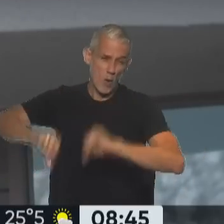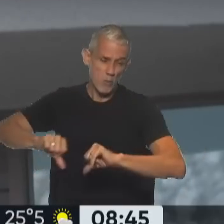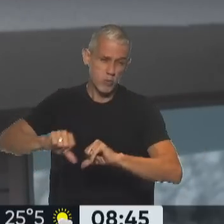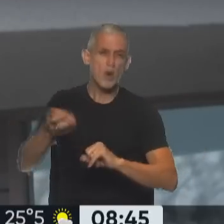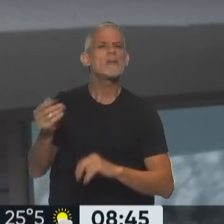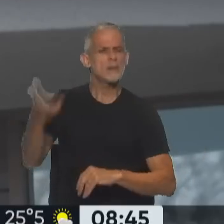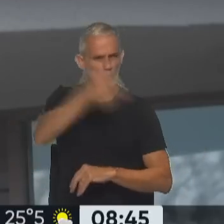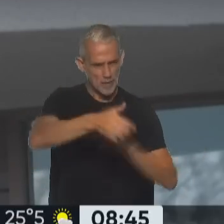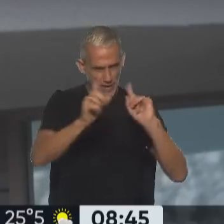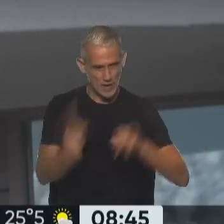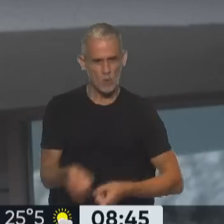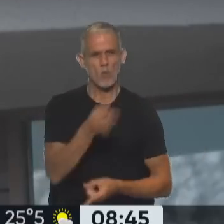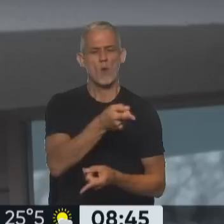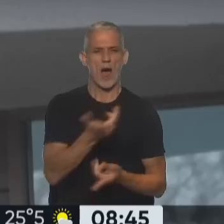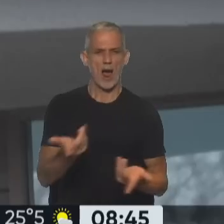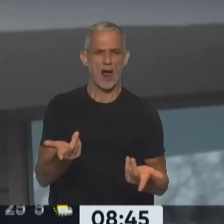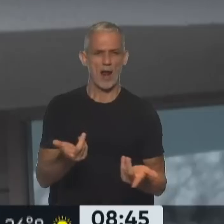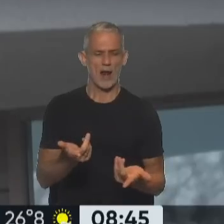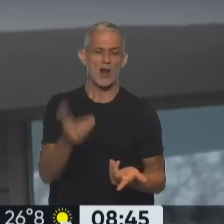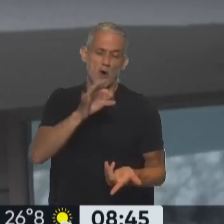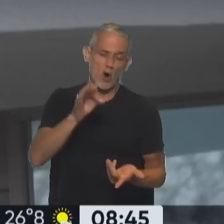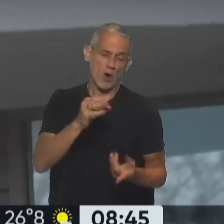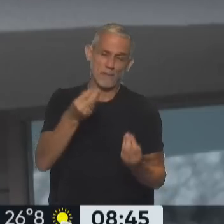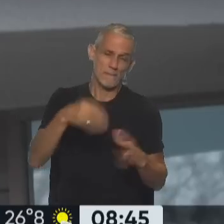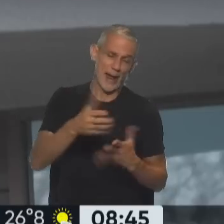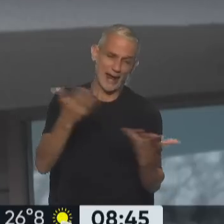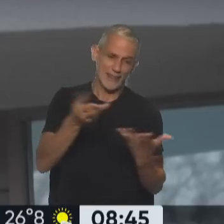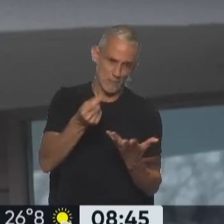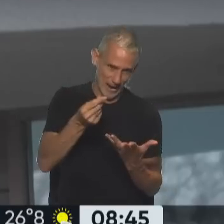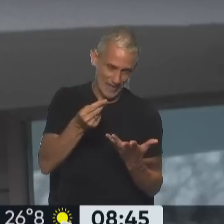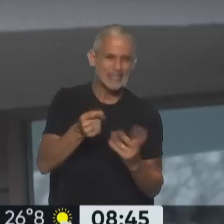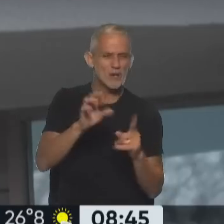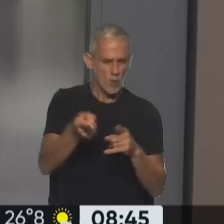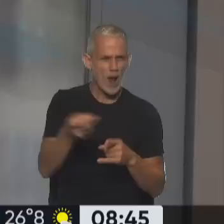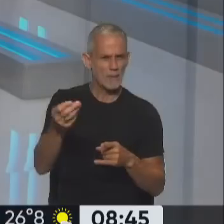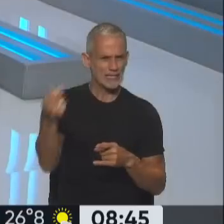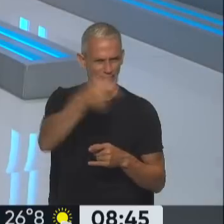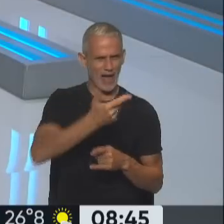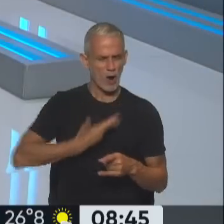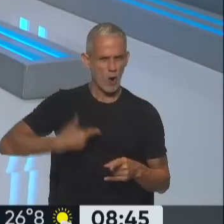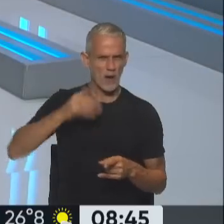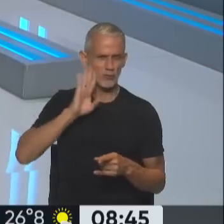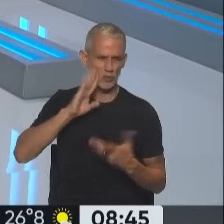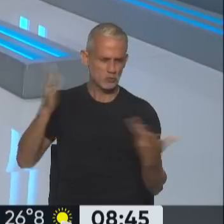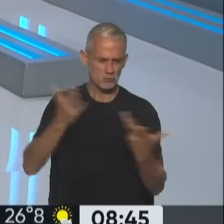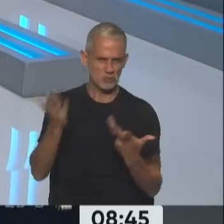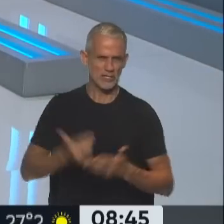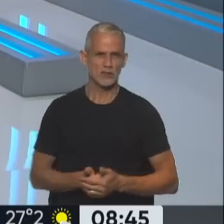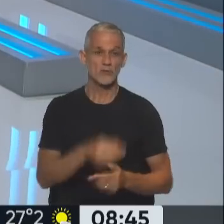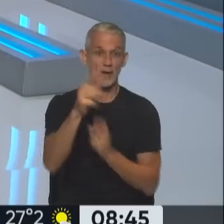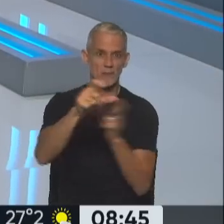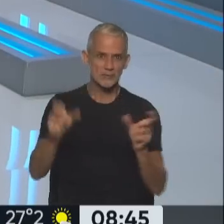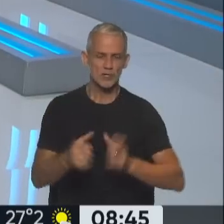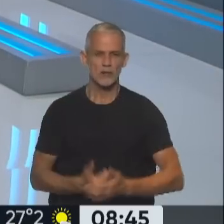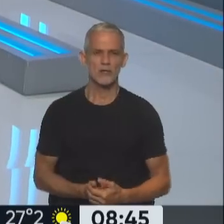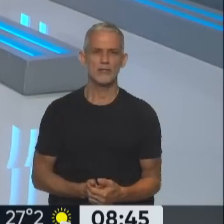a los depositantes que no pudieron retirar su dinero o que habían perdido ampliamente a partir de la quiebra de este banco. No van a tener que ser los depositantes, a partir